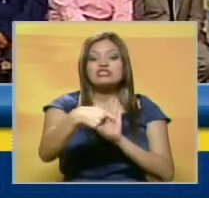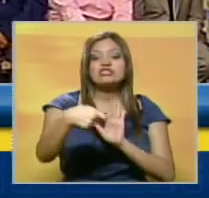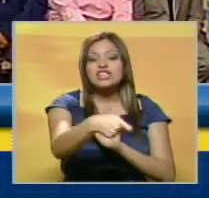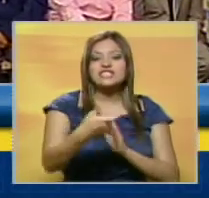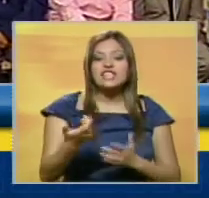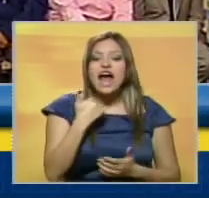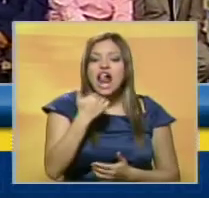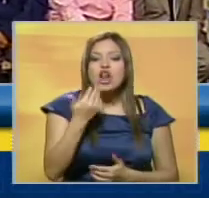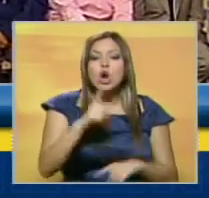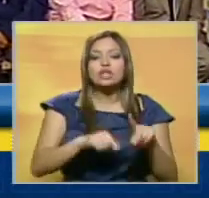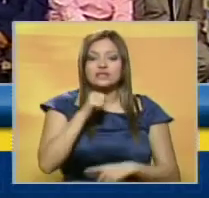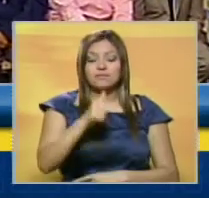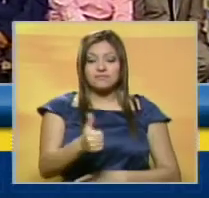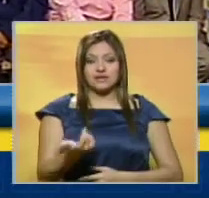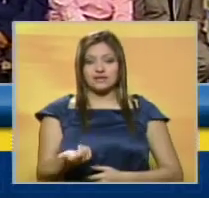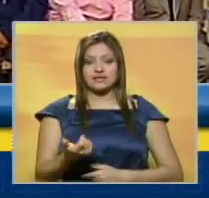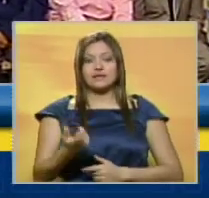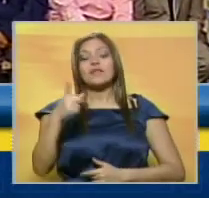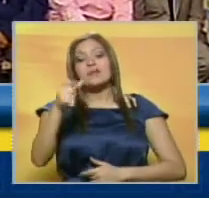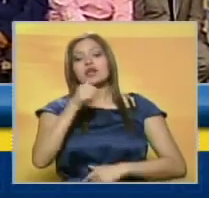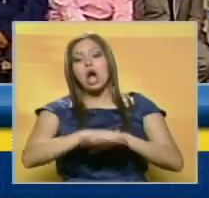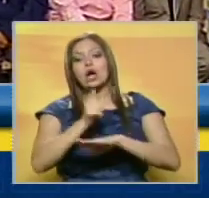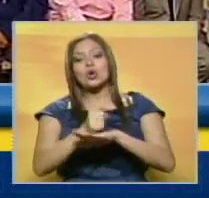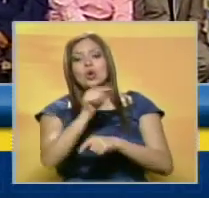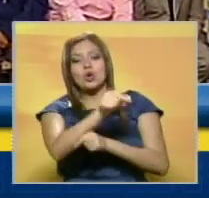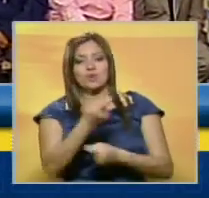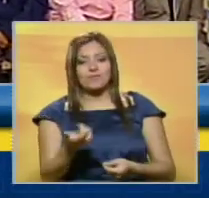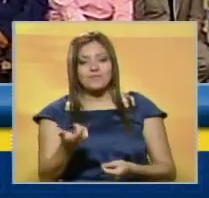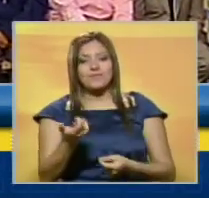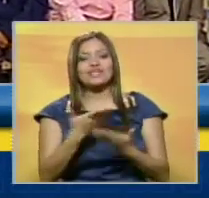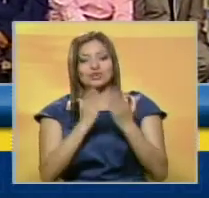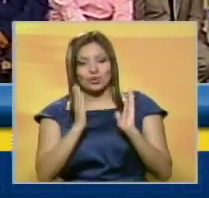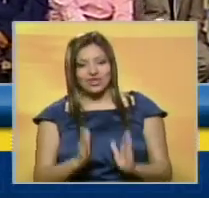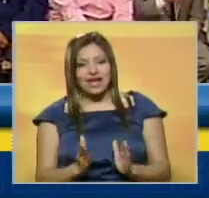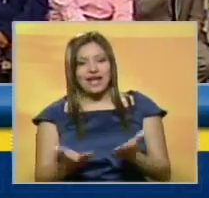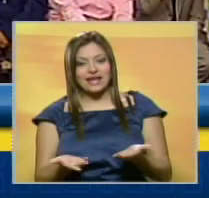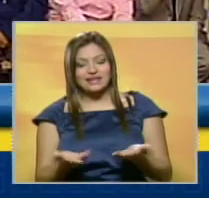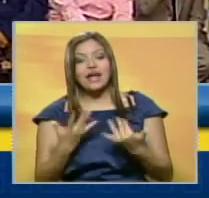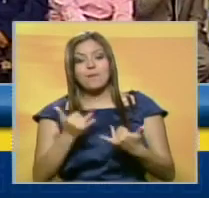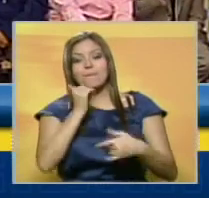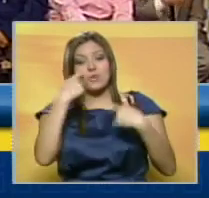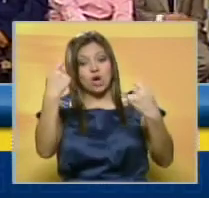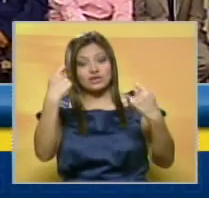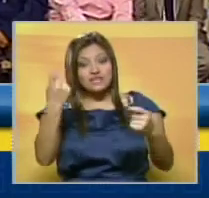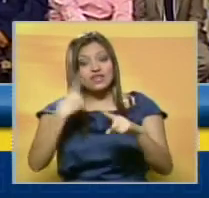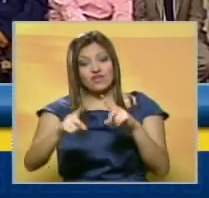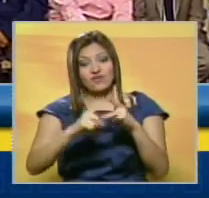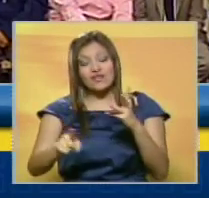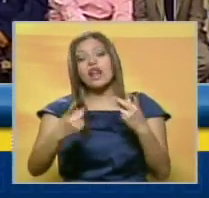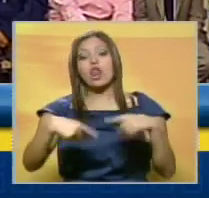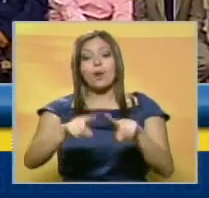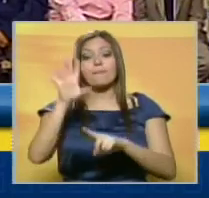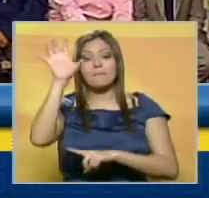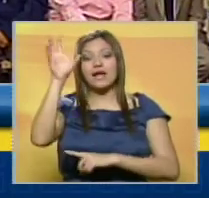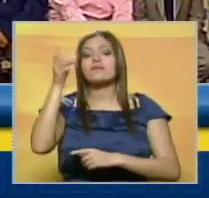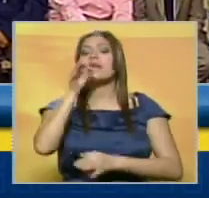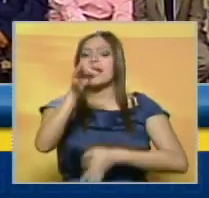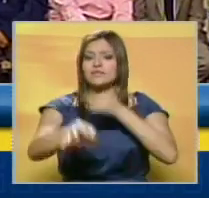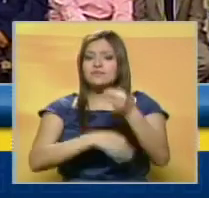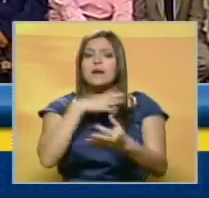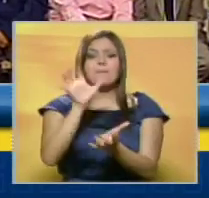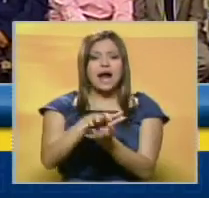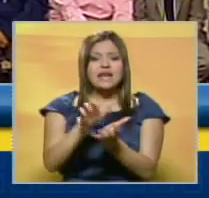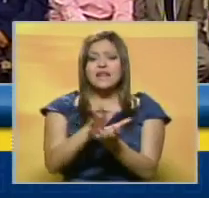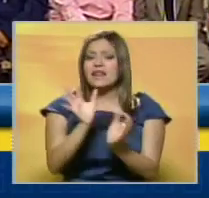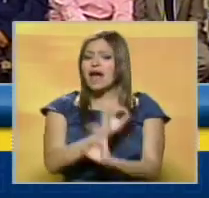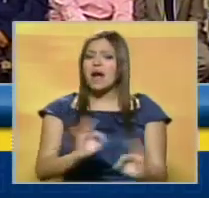de criminalizar la protesta y responsabilizar de alguna forma a los estudiantes que están protestando en distintas partes del país. Aseguran que en Margarita